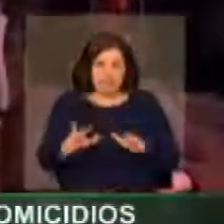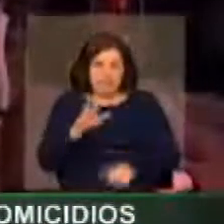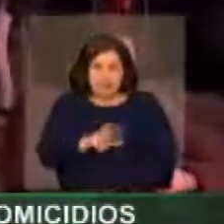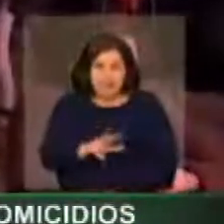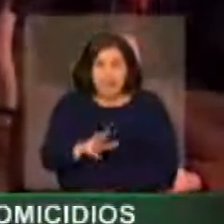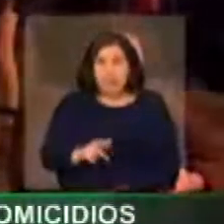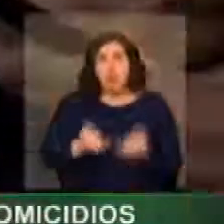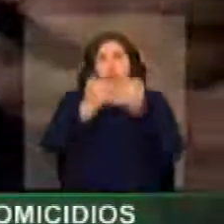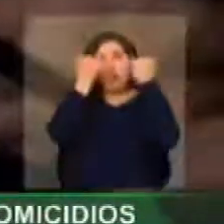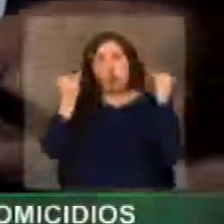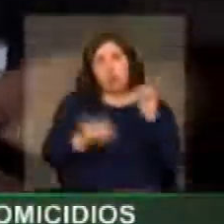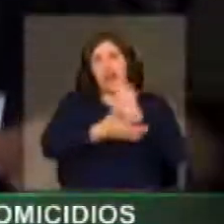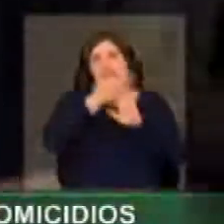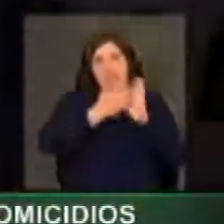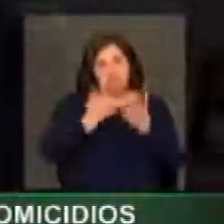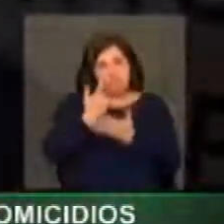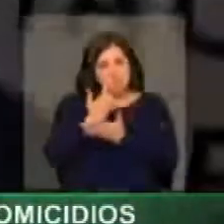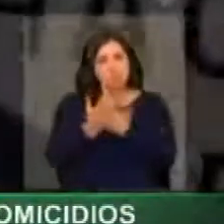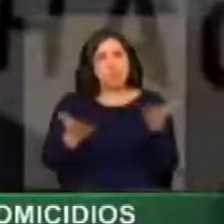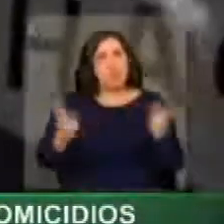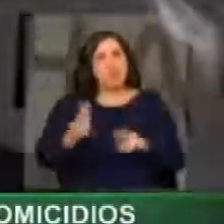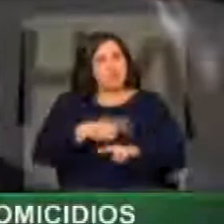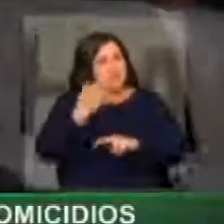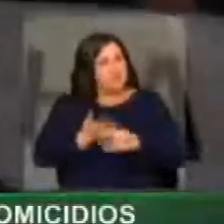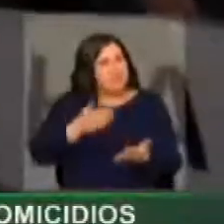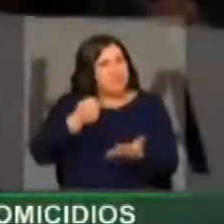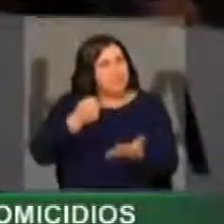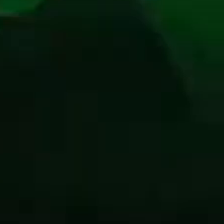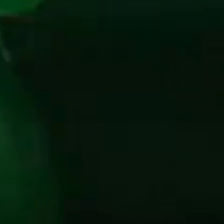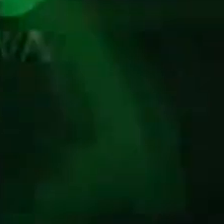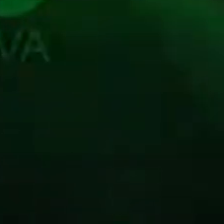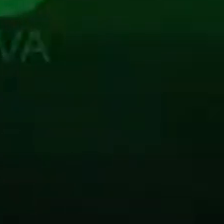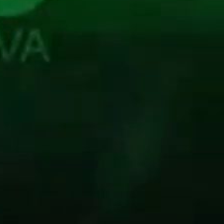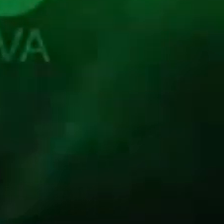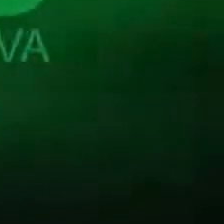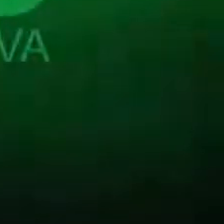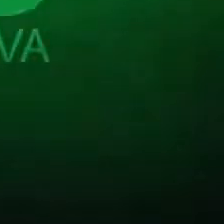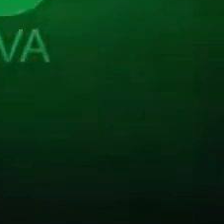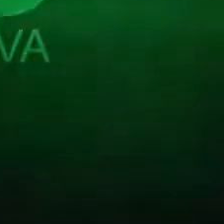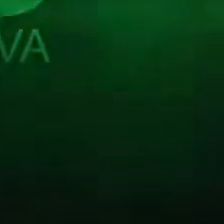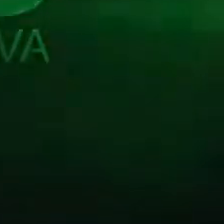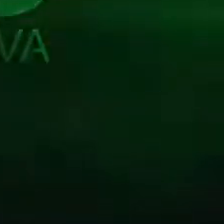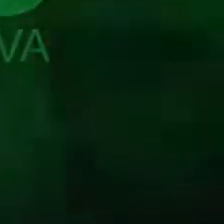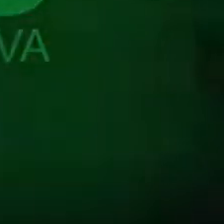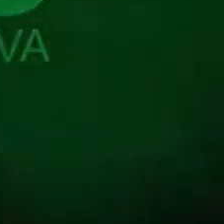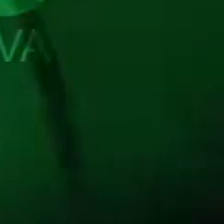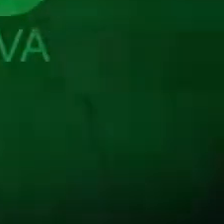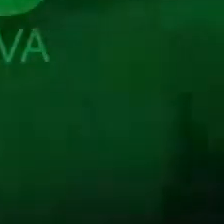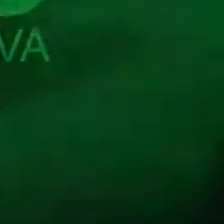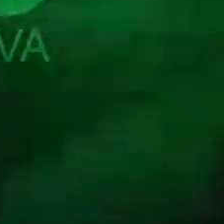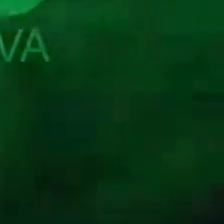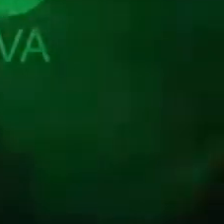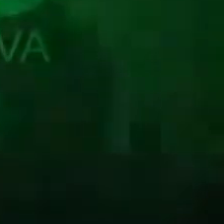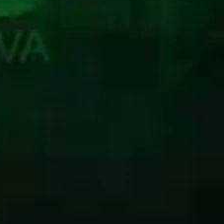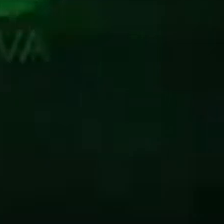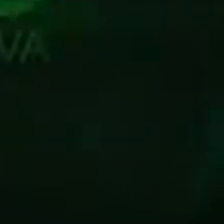como Jornada Nacional de Visibilización y Reivindicaciones Trans. Señores, vamos a cambiar de tema. Duró